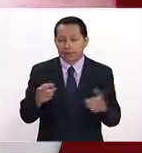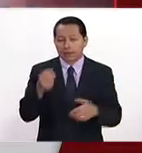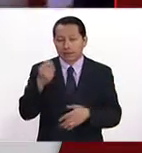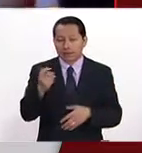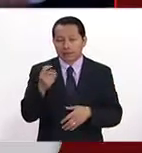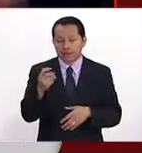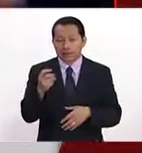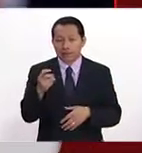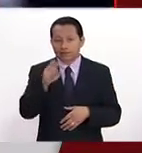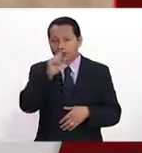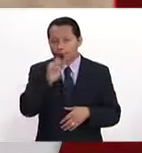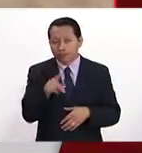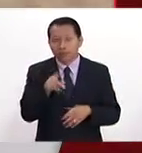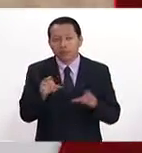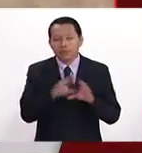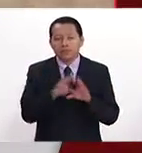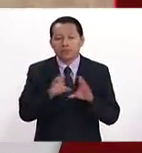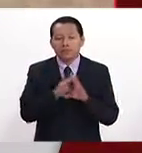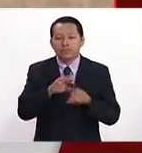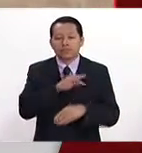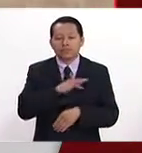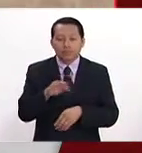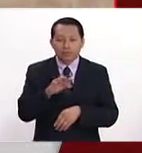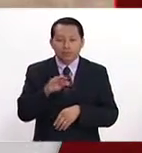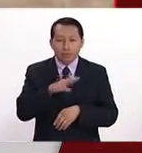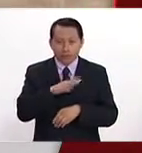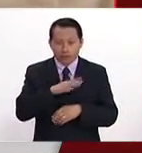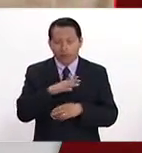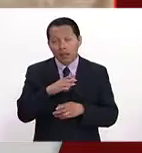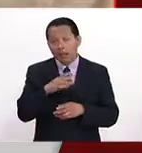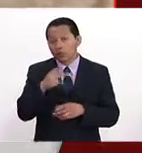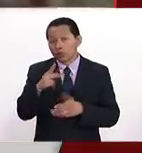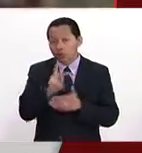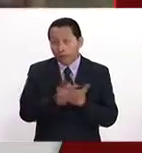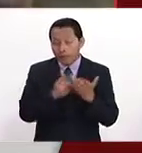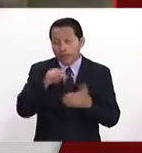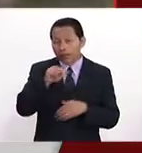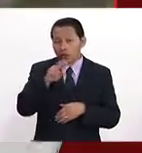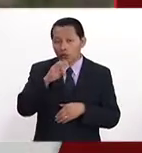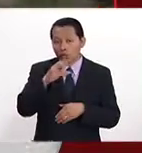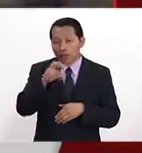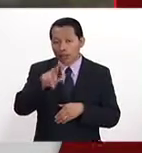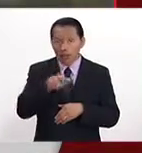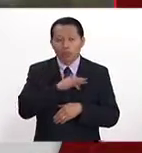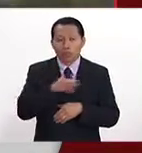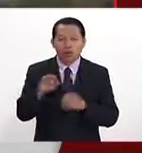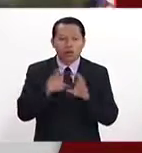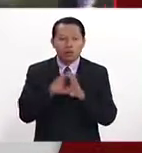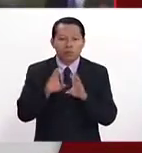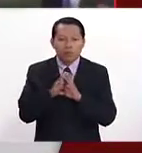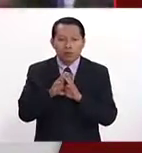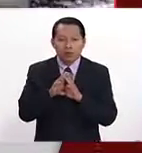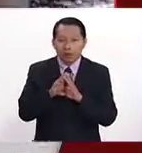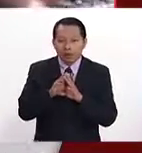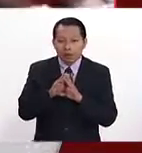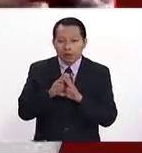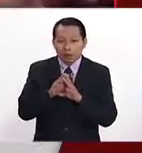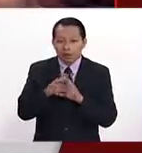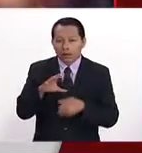Ese mecanismo de ir desarrollando un programa nuclear le permite mantenerse